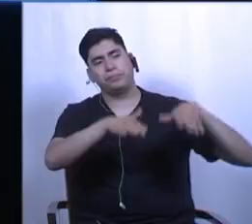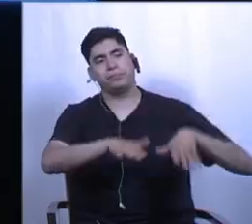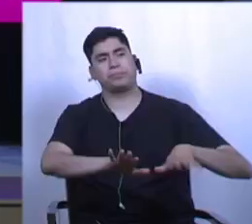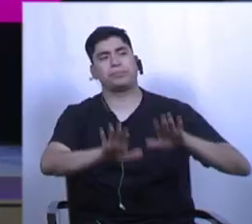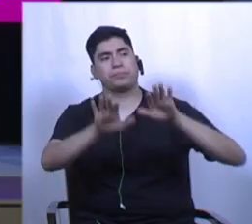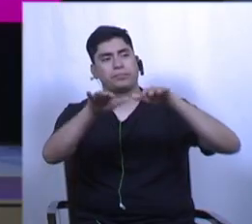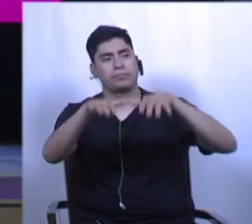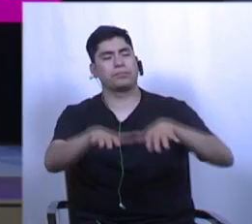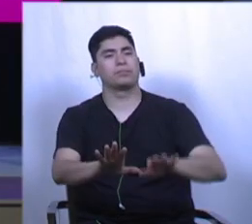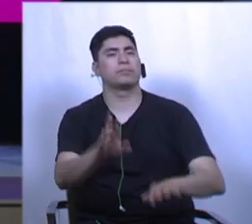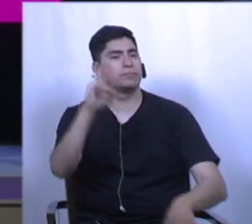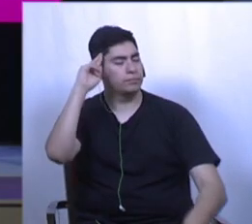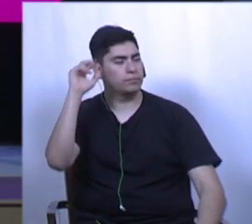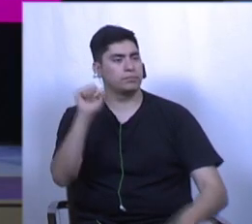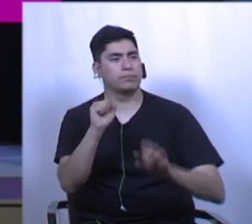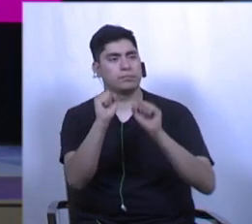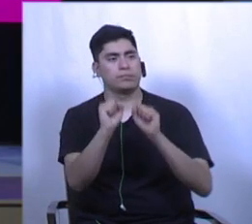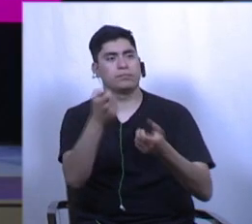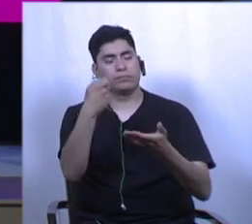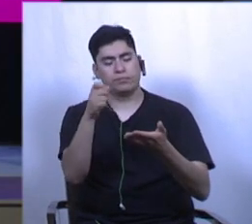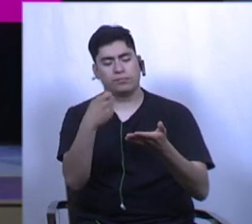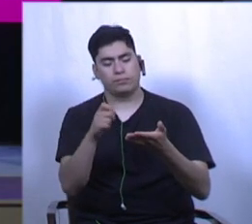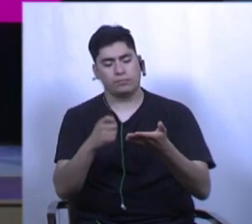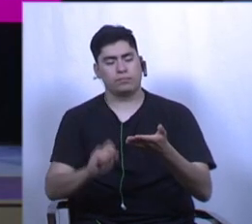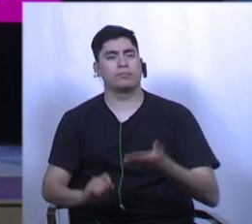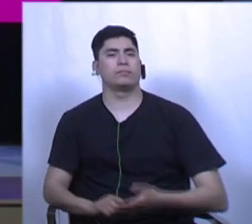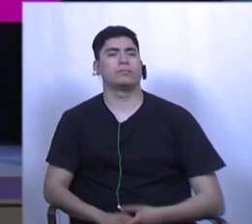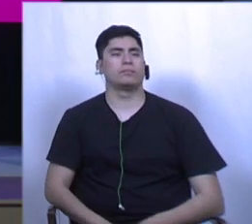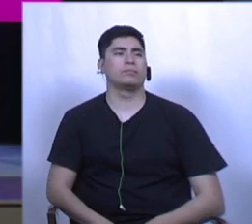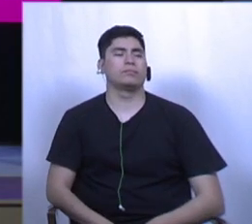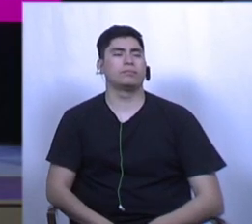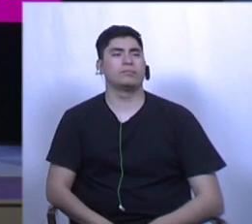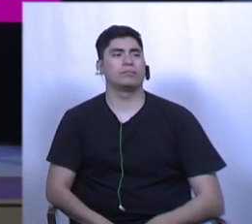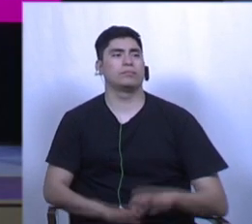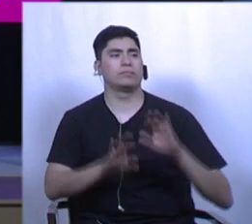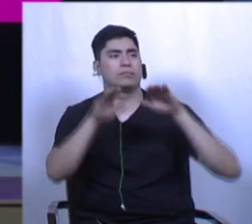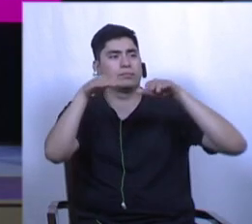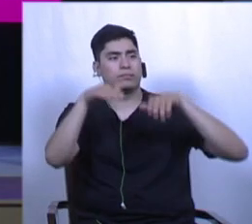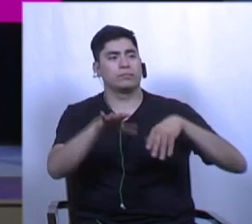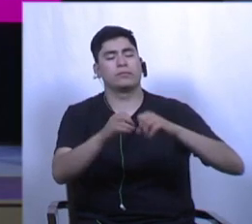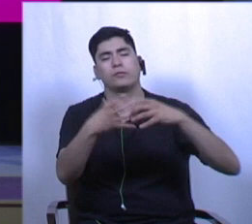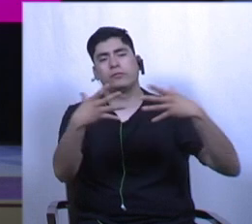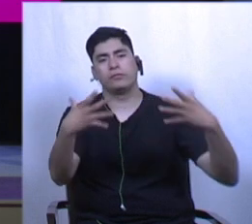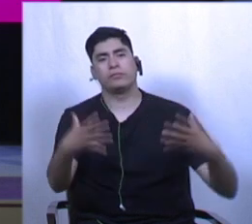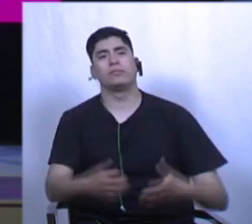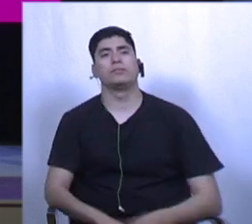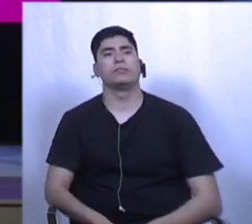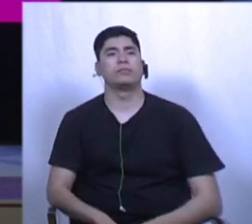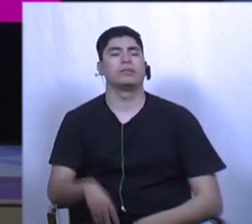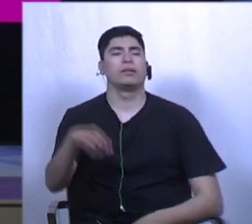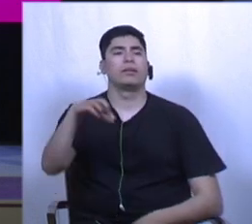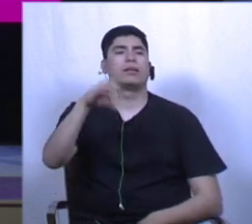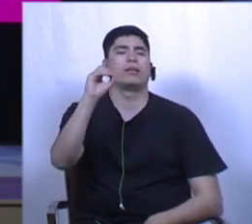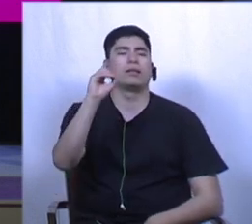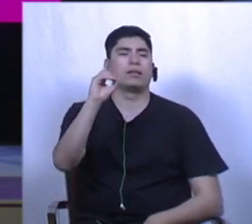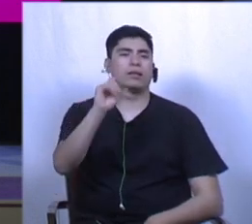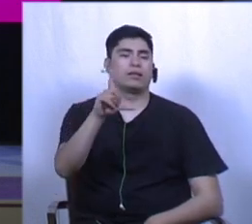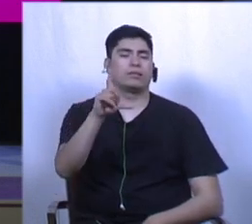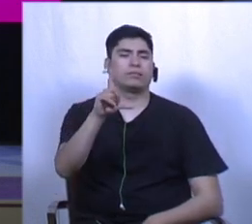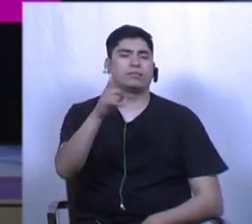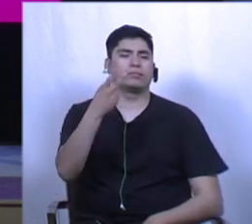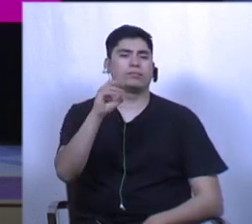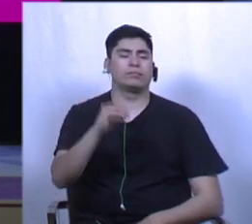poder evaluar el esparcimiento al momento de que revienta la ola de polvo.